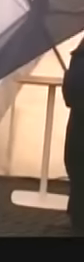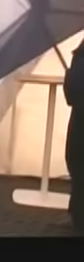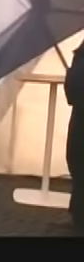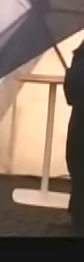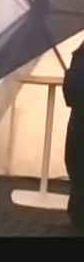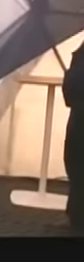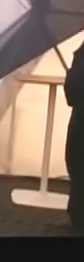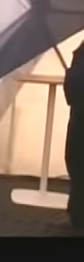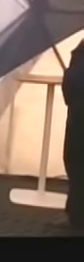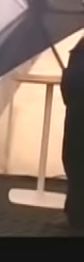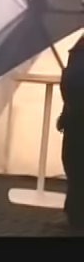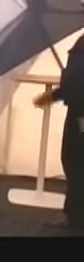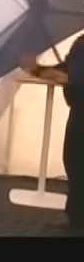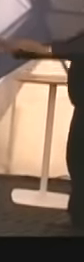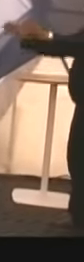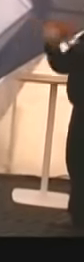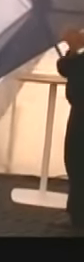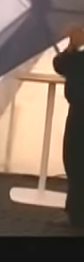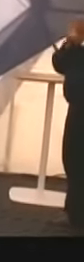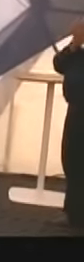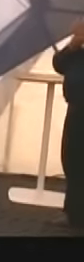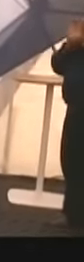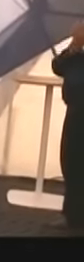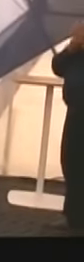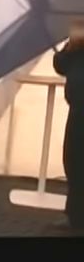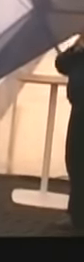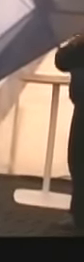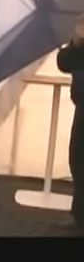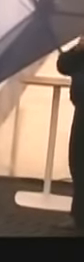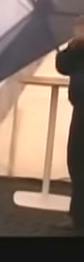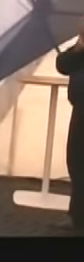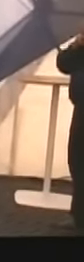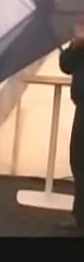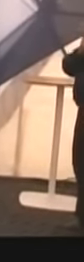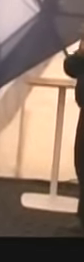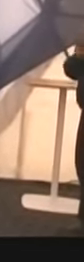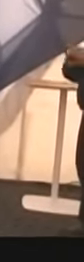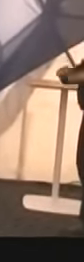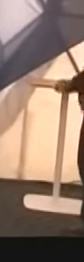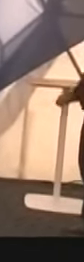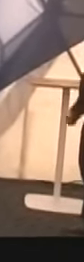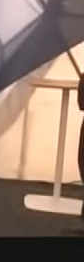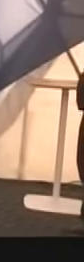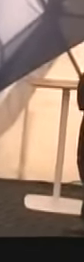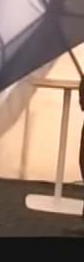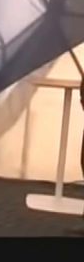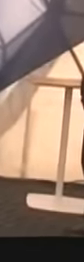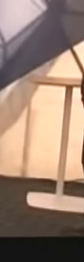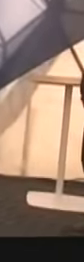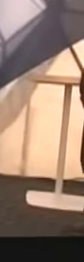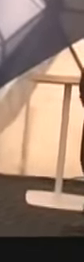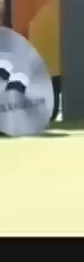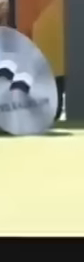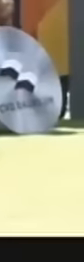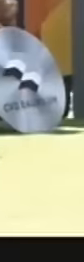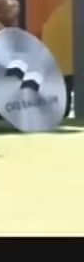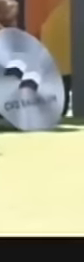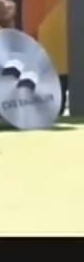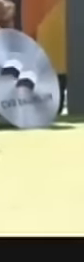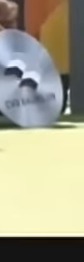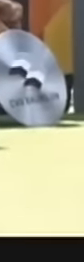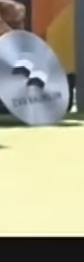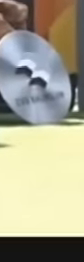nuestra. Digan lo que digan, hagan lo que hagan, lo que digan, lo que hagan, donde lo